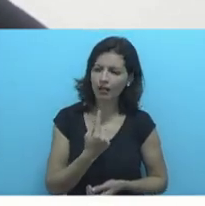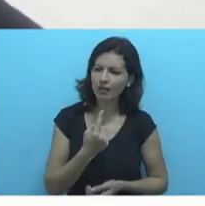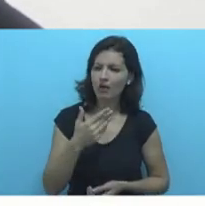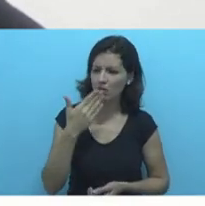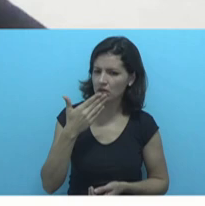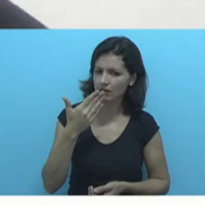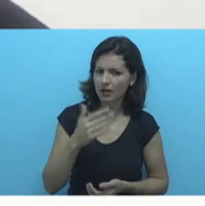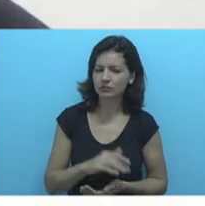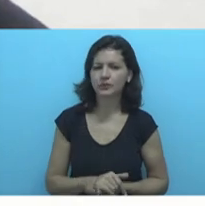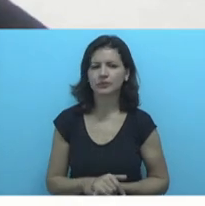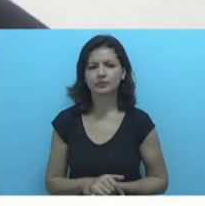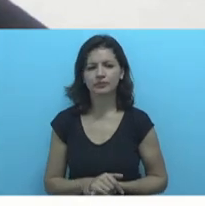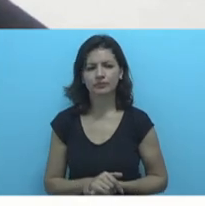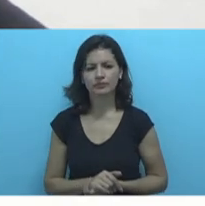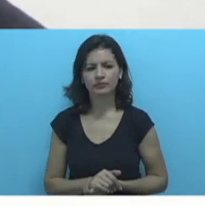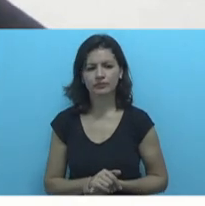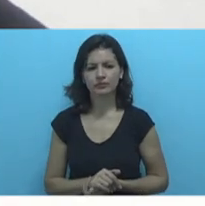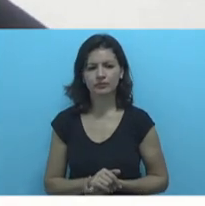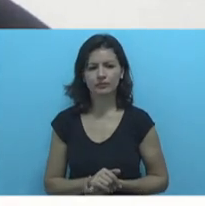sintiendo que así como